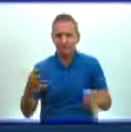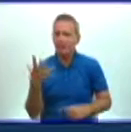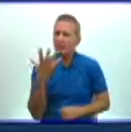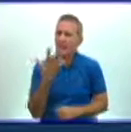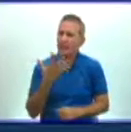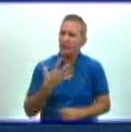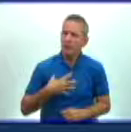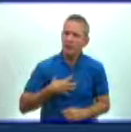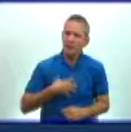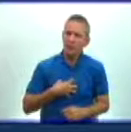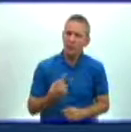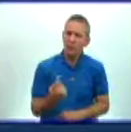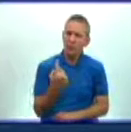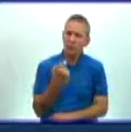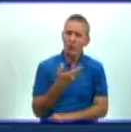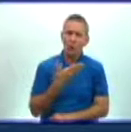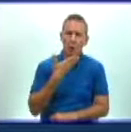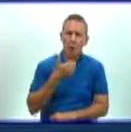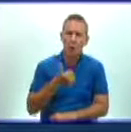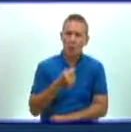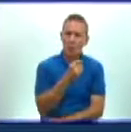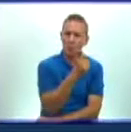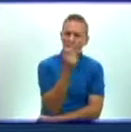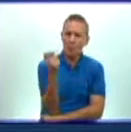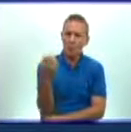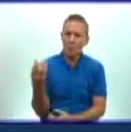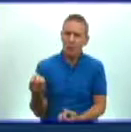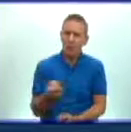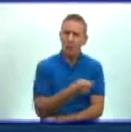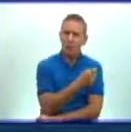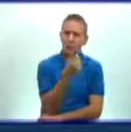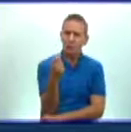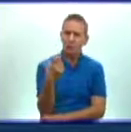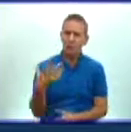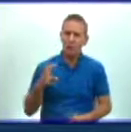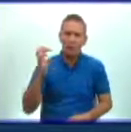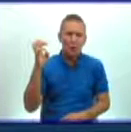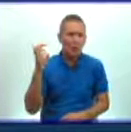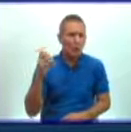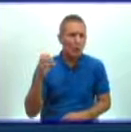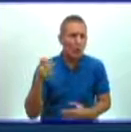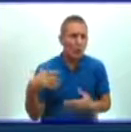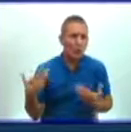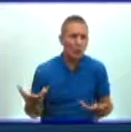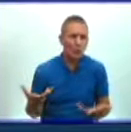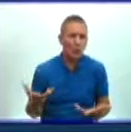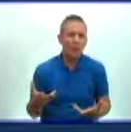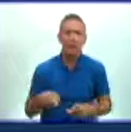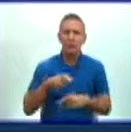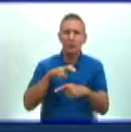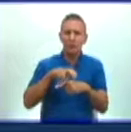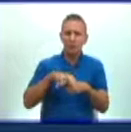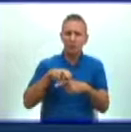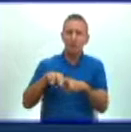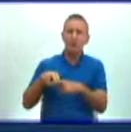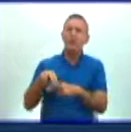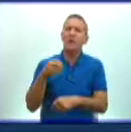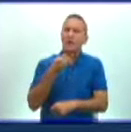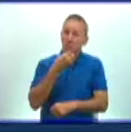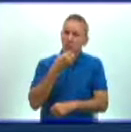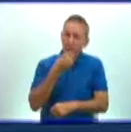maestro? Muchos maestros. ¿Cuántos nos sentamos y